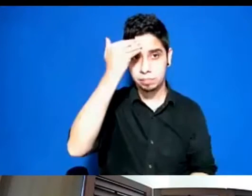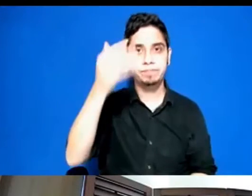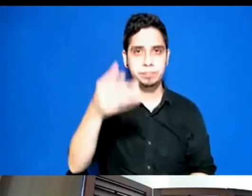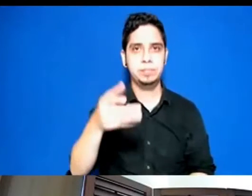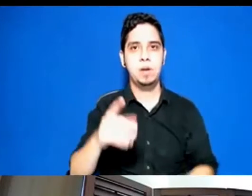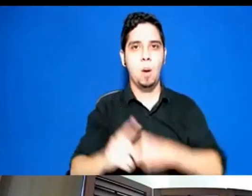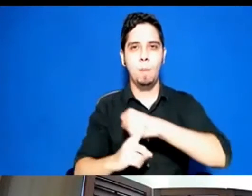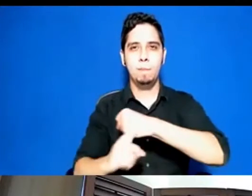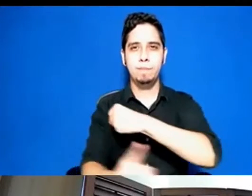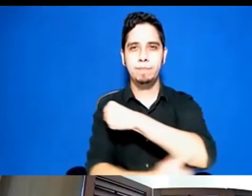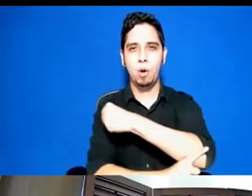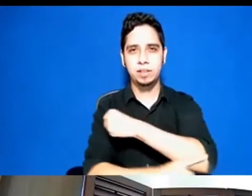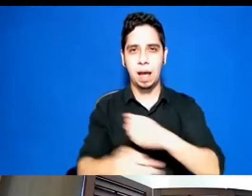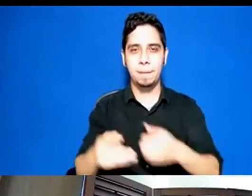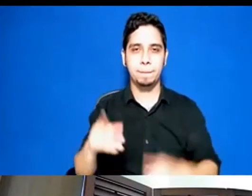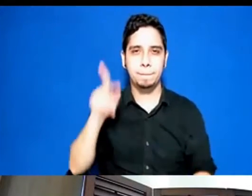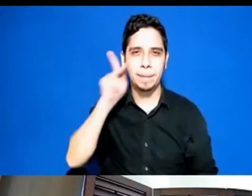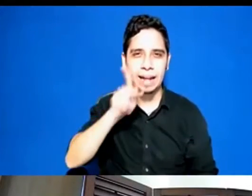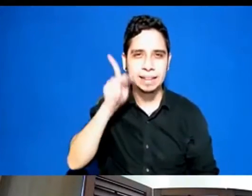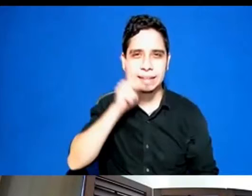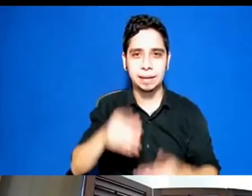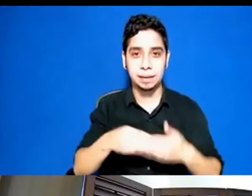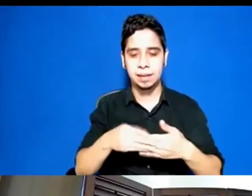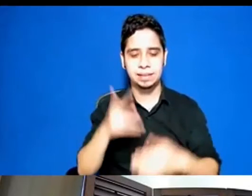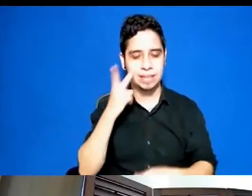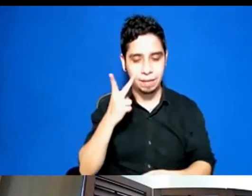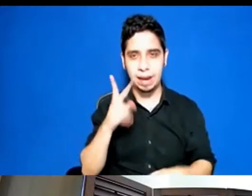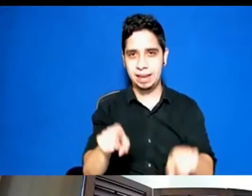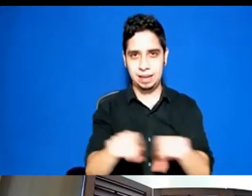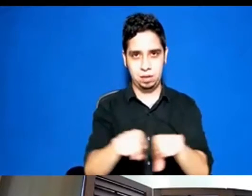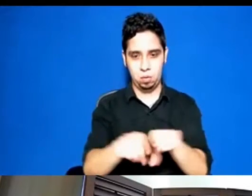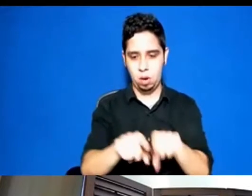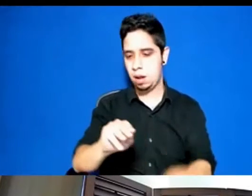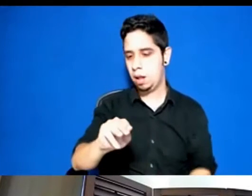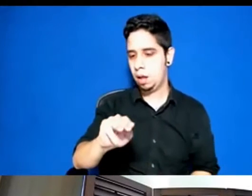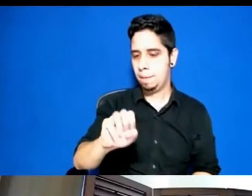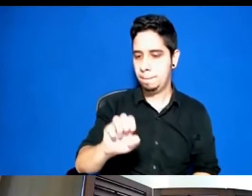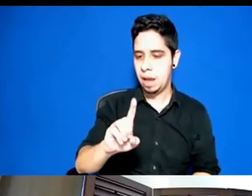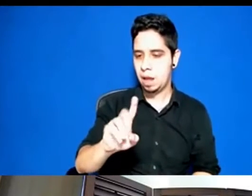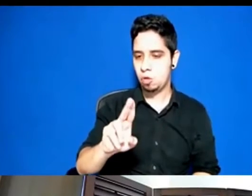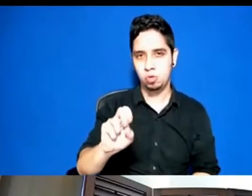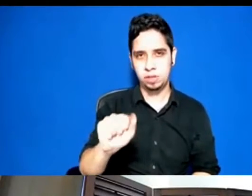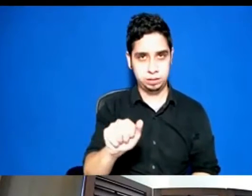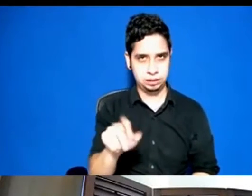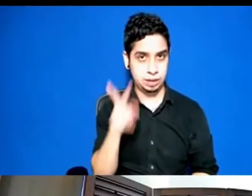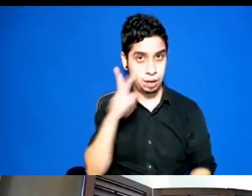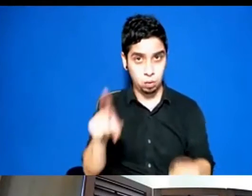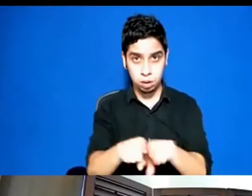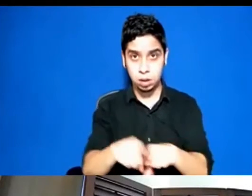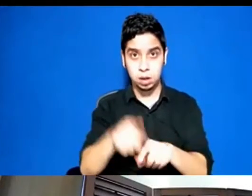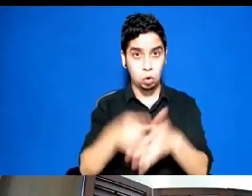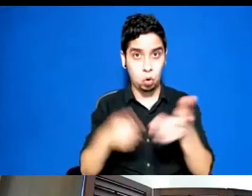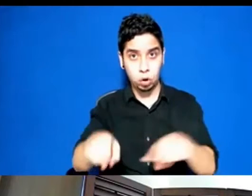por eso mismo es que una bolsa plástica parece una medusa, ¿verdad? Parece un agua viva. Y entonces la pobrecita, tratando